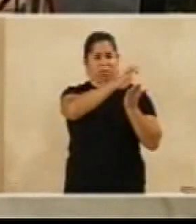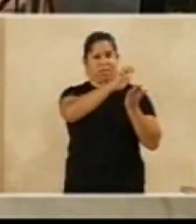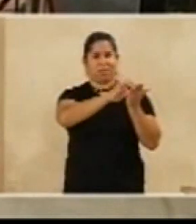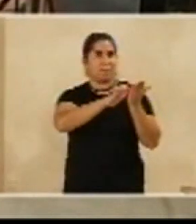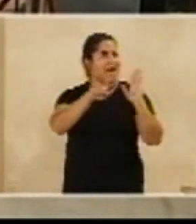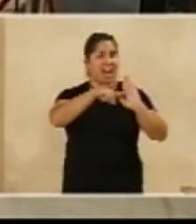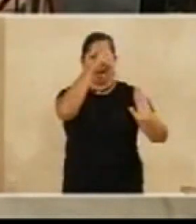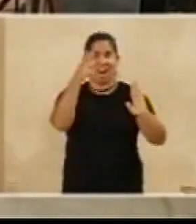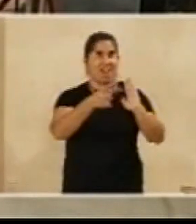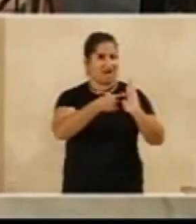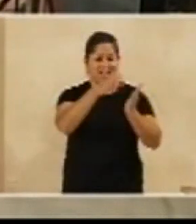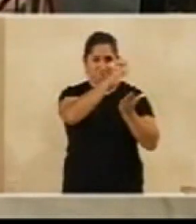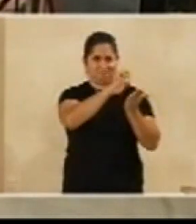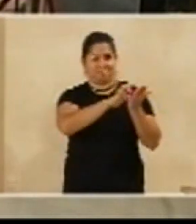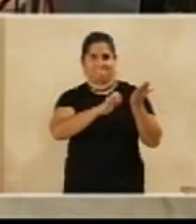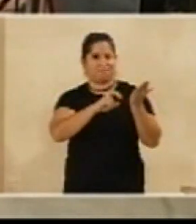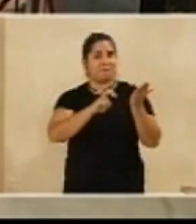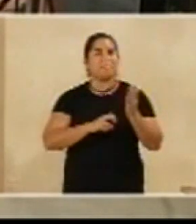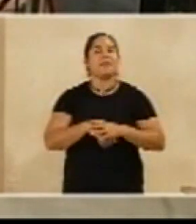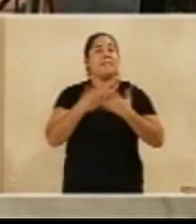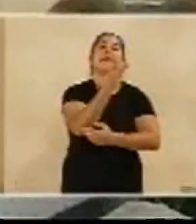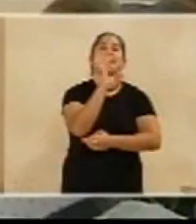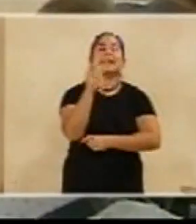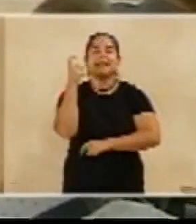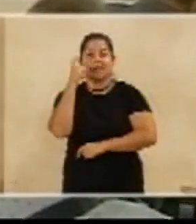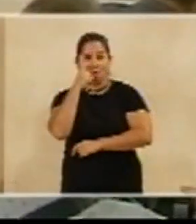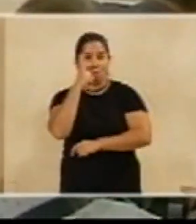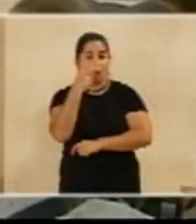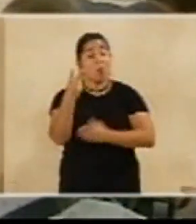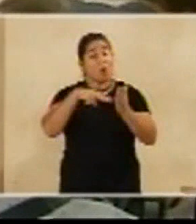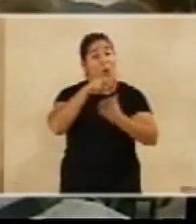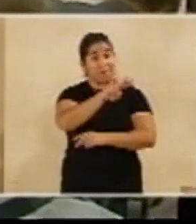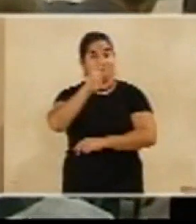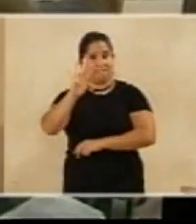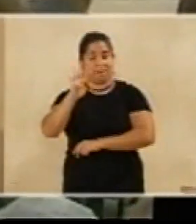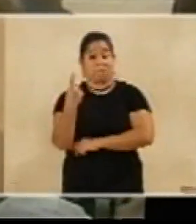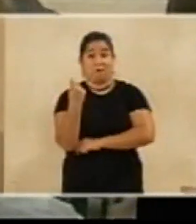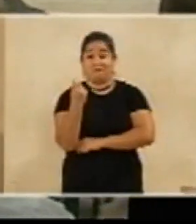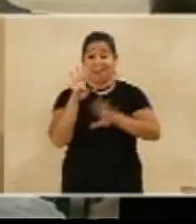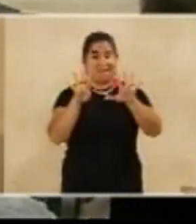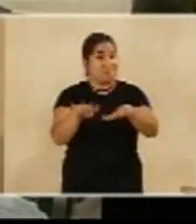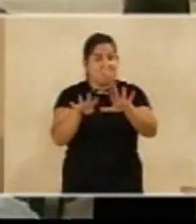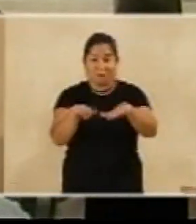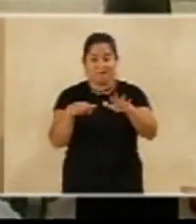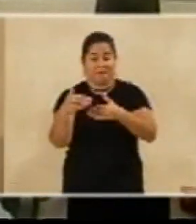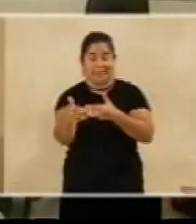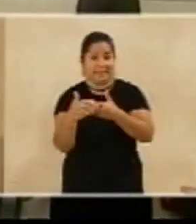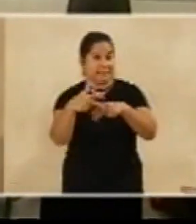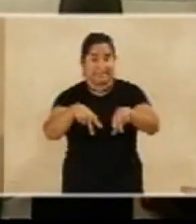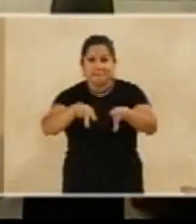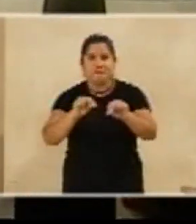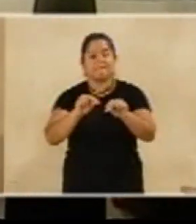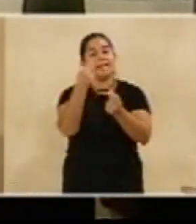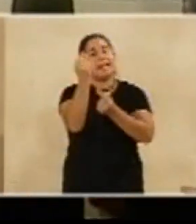rechazado mociones como, por ejemplo, las de barreras marinas contra las medusas o la creación de una ruta cultural de murales. Un pleno de